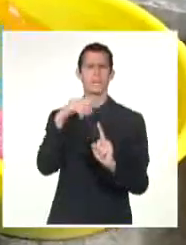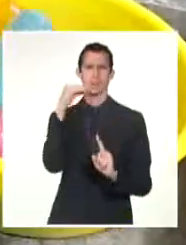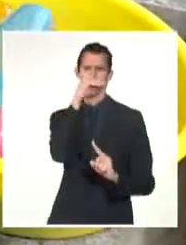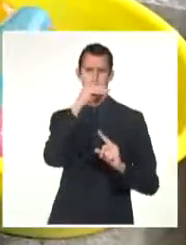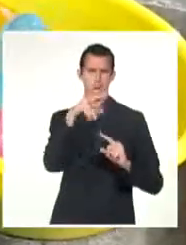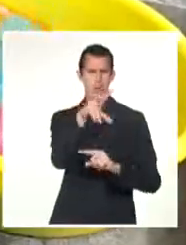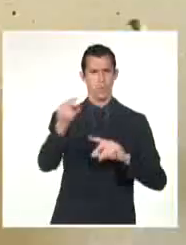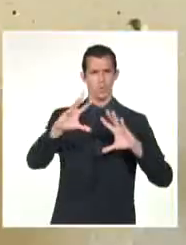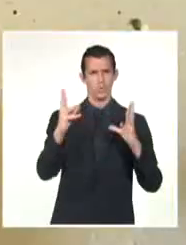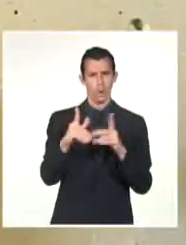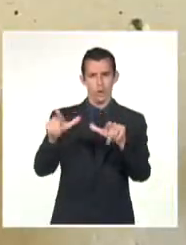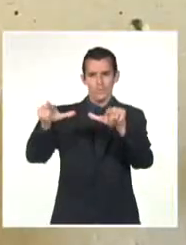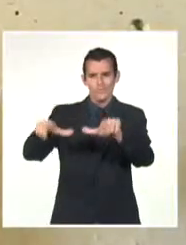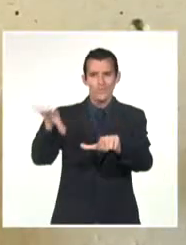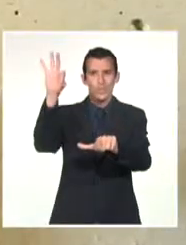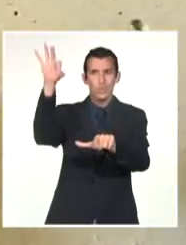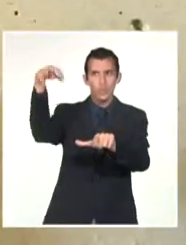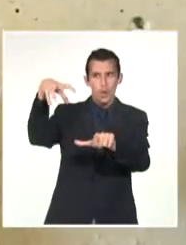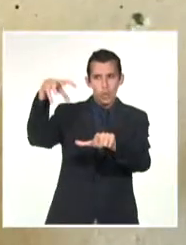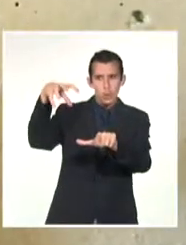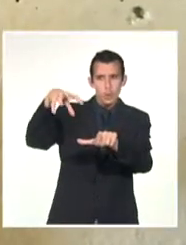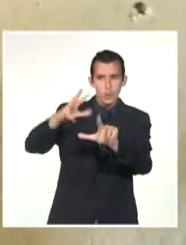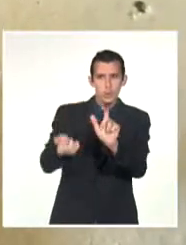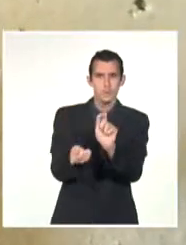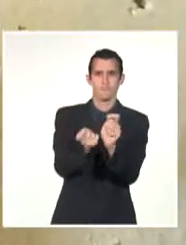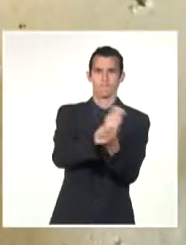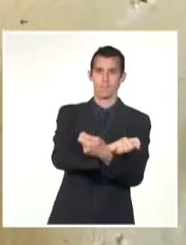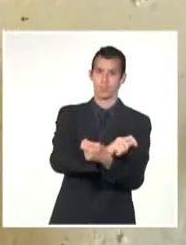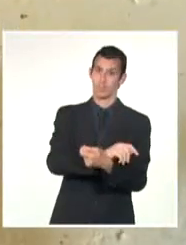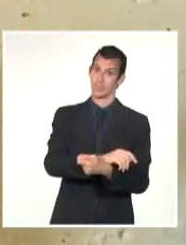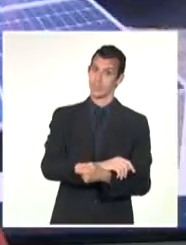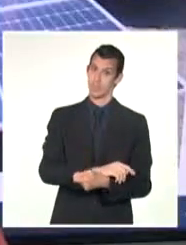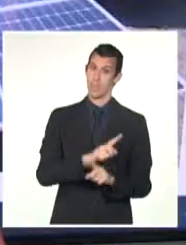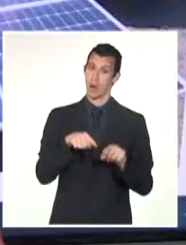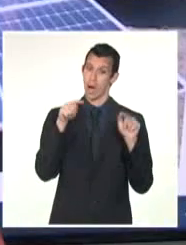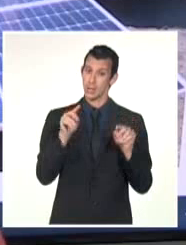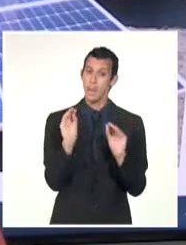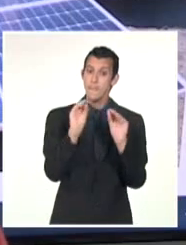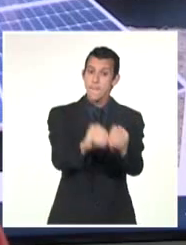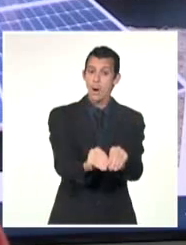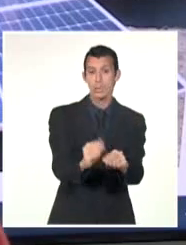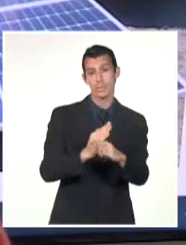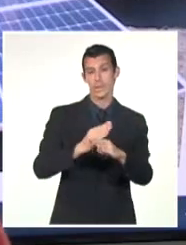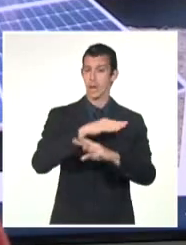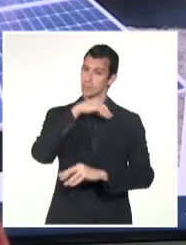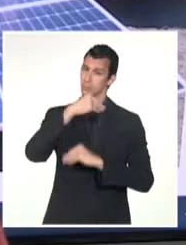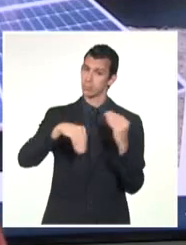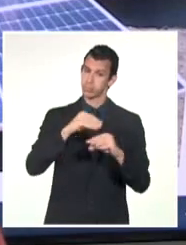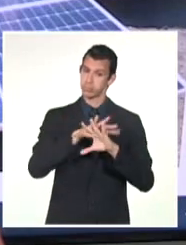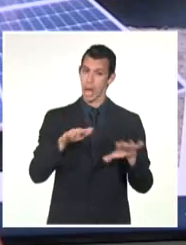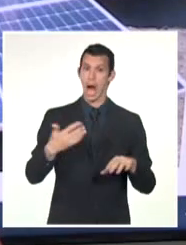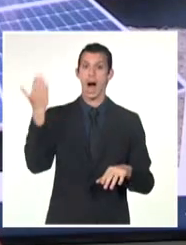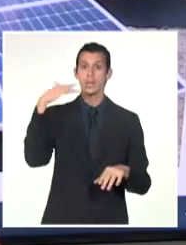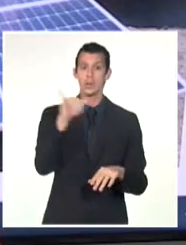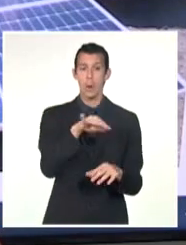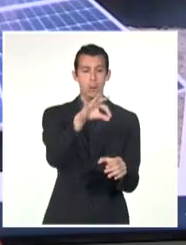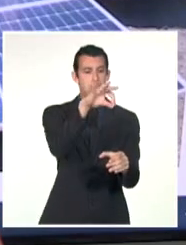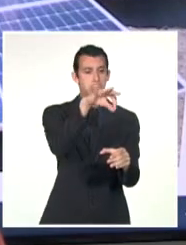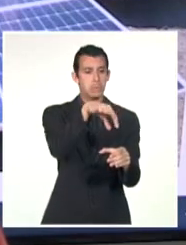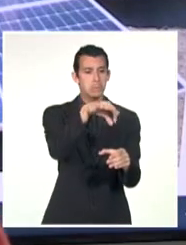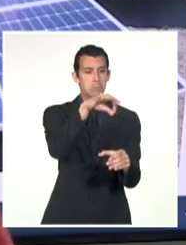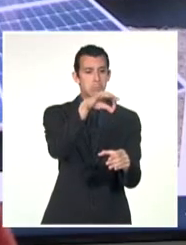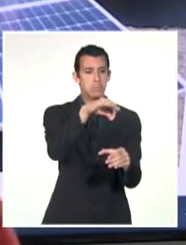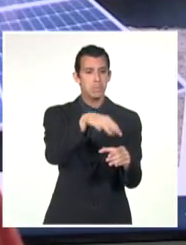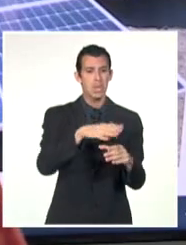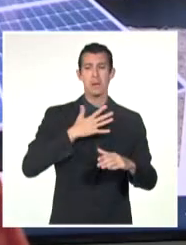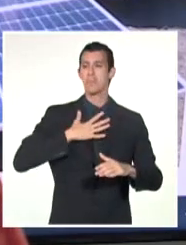antes y un después en el abasto. Estamos reponiendo el 37% del equipamiento tecnológico de nuestras estaciones de bombeo, que hacía